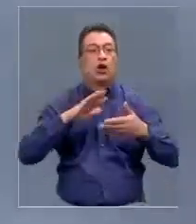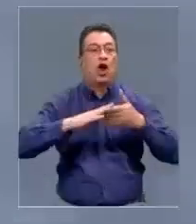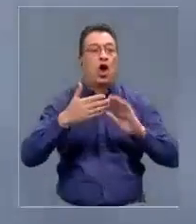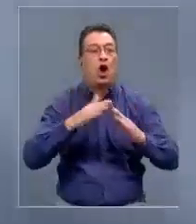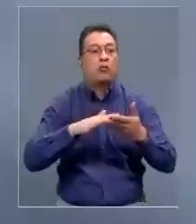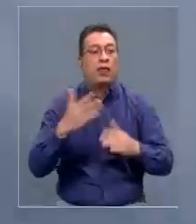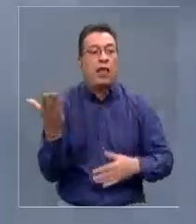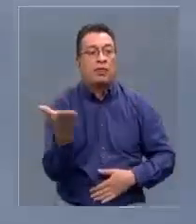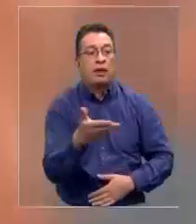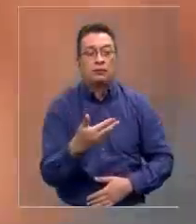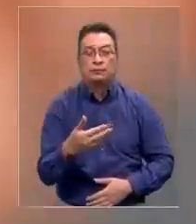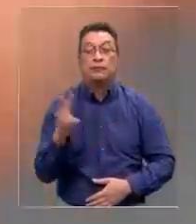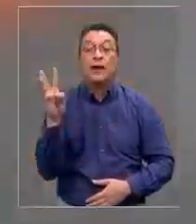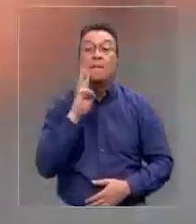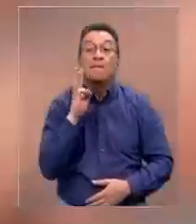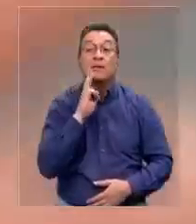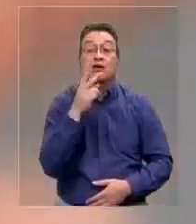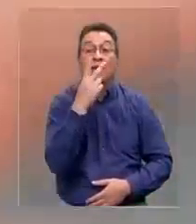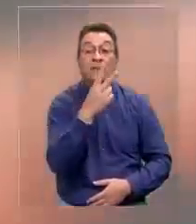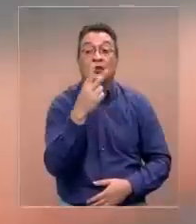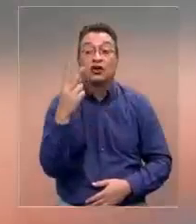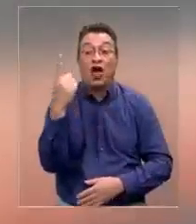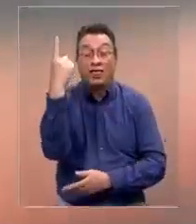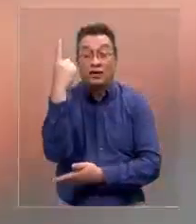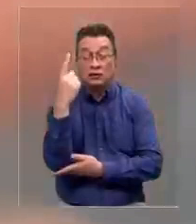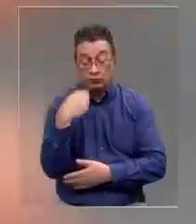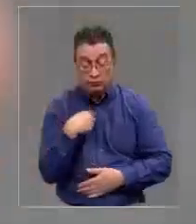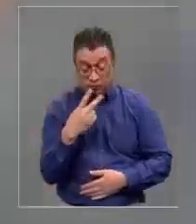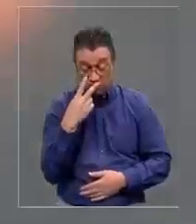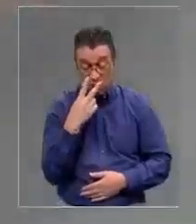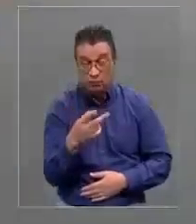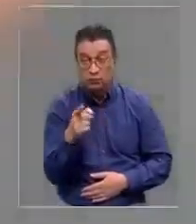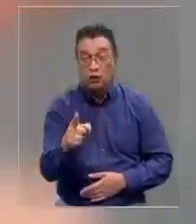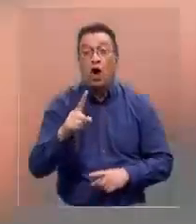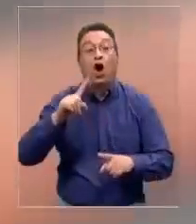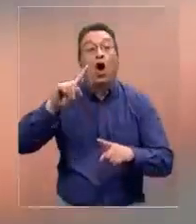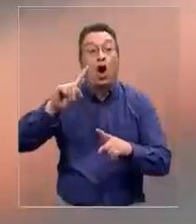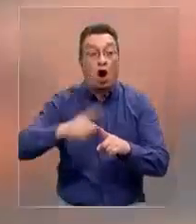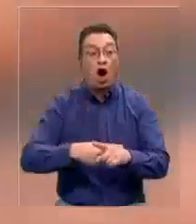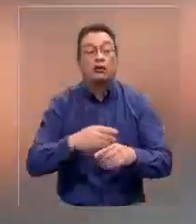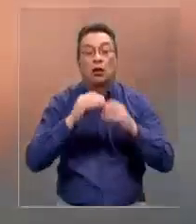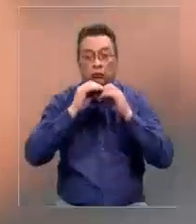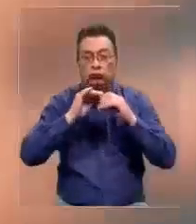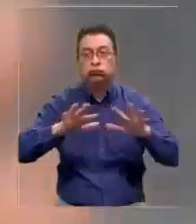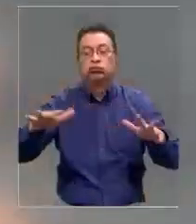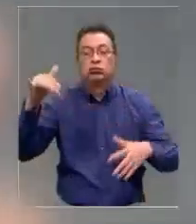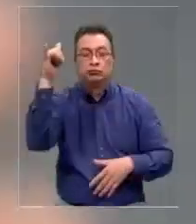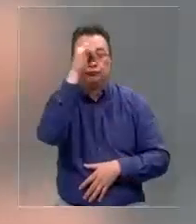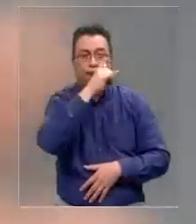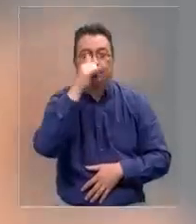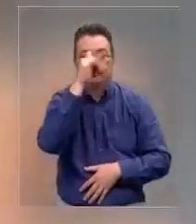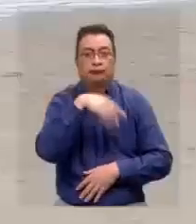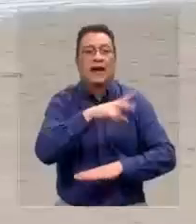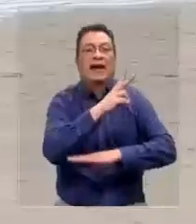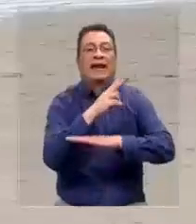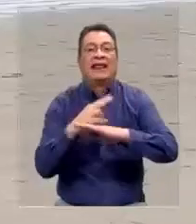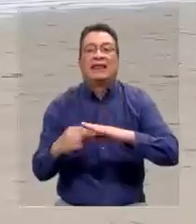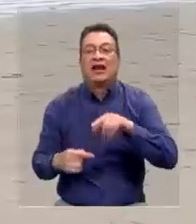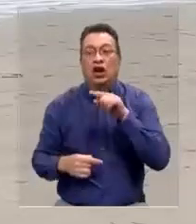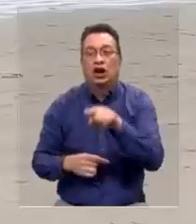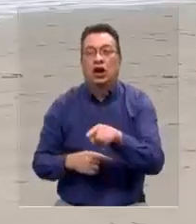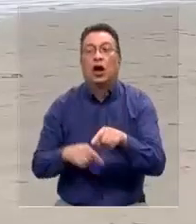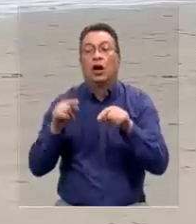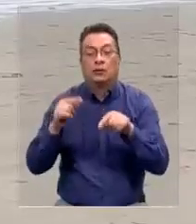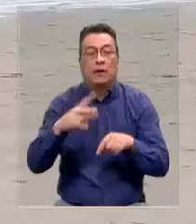comunidad. Miércoles 22 de diciembre y somos testigos presenciales de un nuevo episodio de contaminación en la Bahía de Quintero. Esta